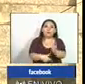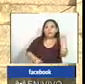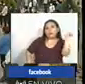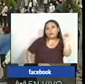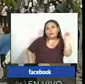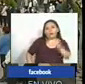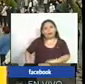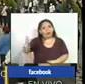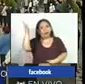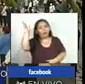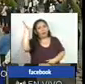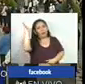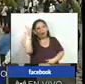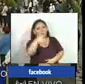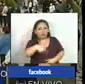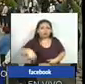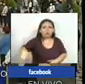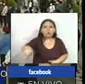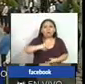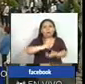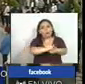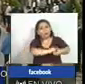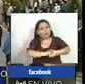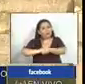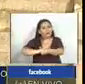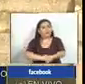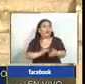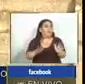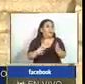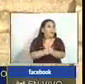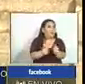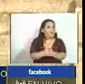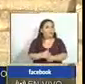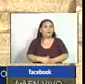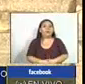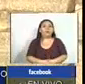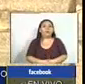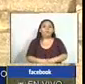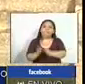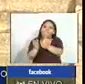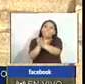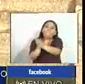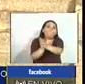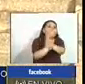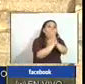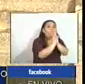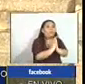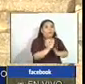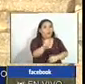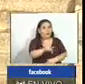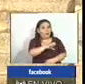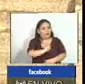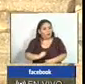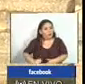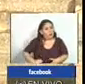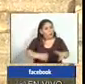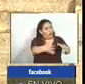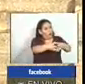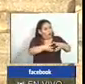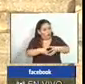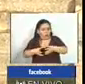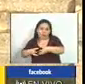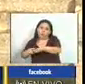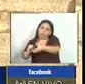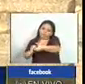hizo un llamado a la unidad en tiempos de pandemia. Les pedimos a todos los sectores de El Salvador que nos unamos como